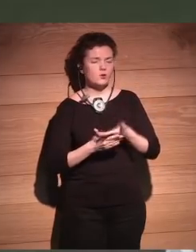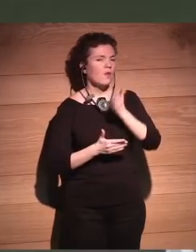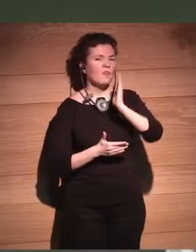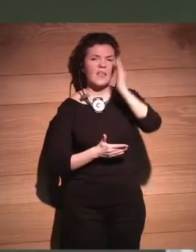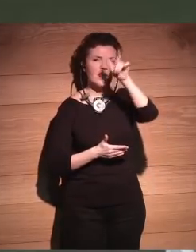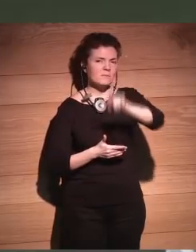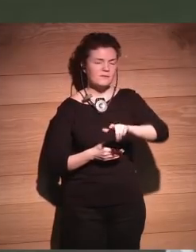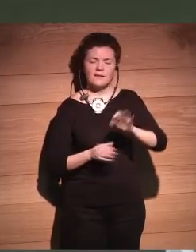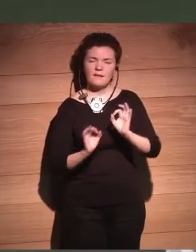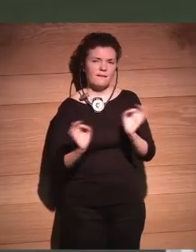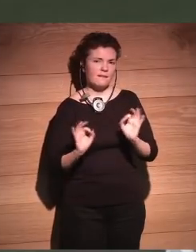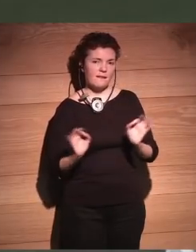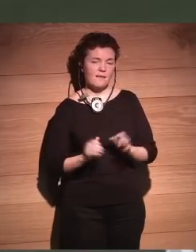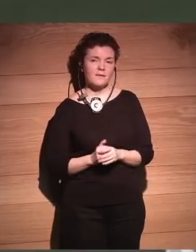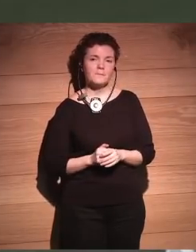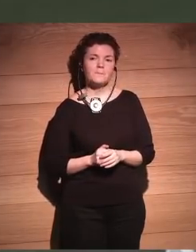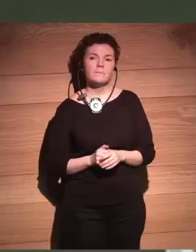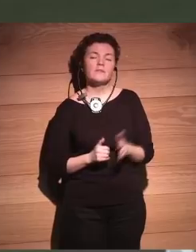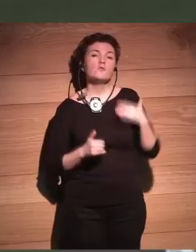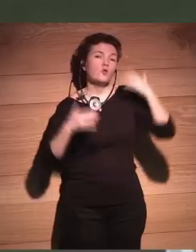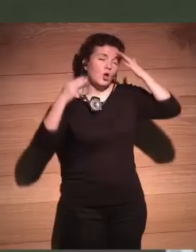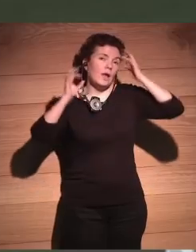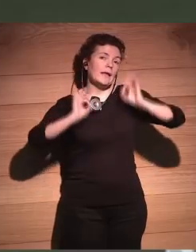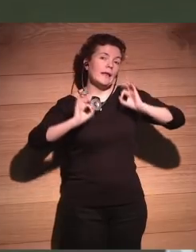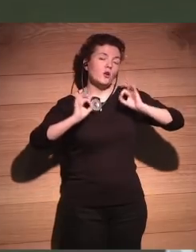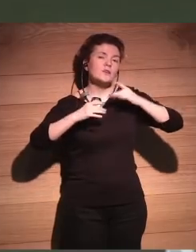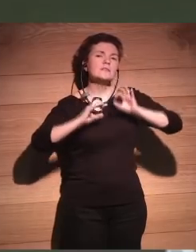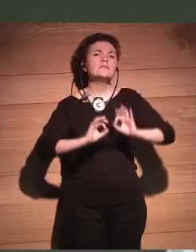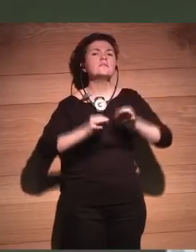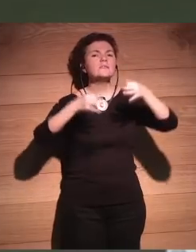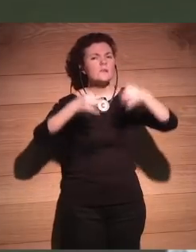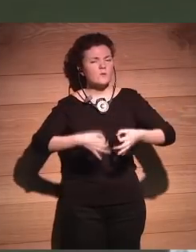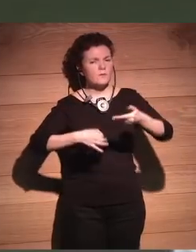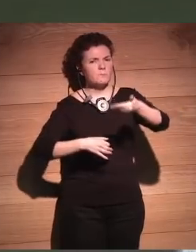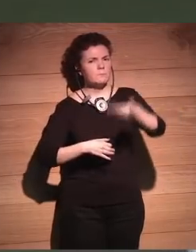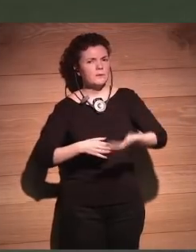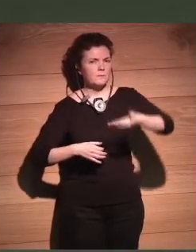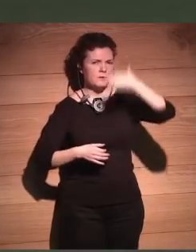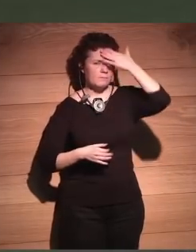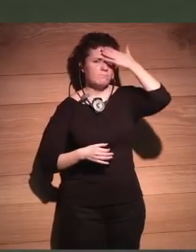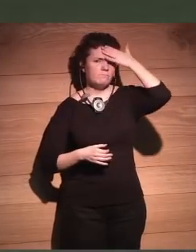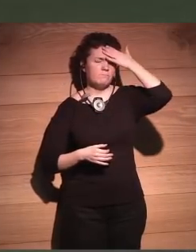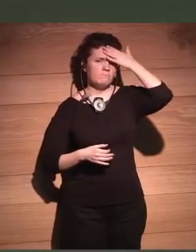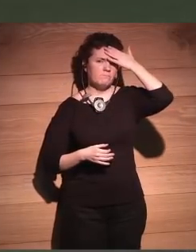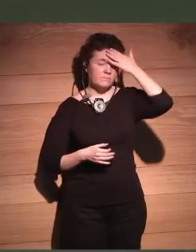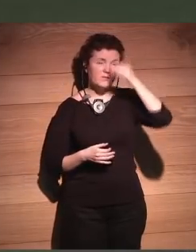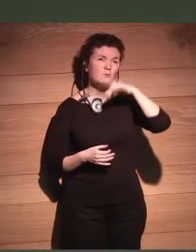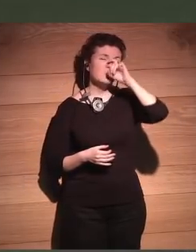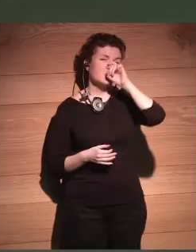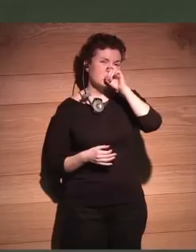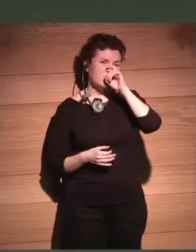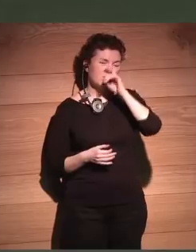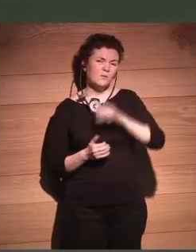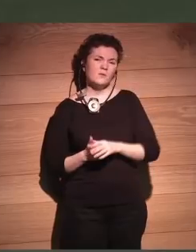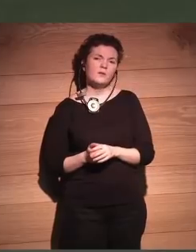dañar a ningún paciente con esto. Entonces creo que la seguridad es lo principal y recuerdo